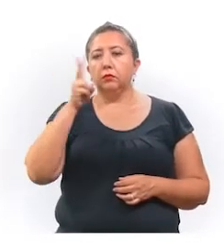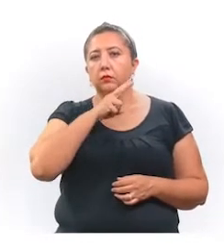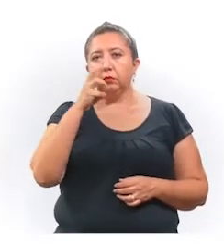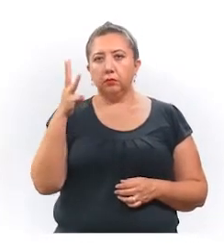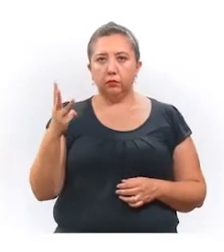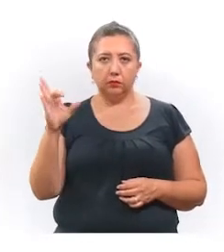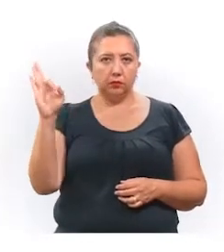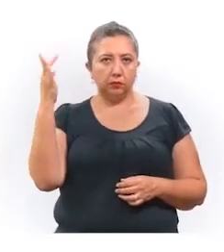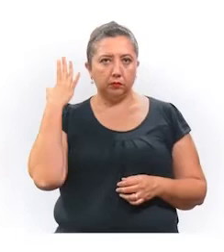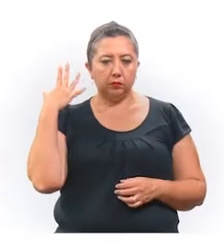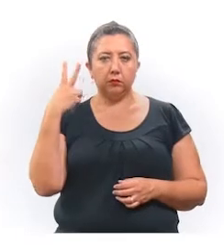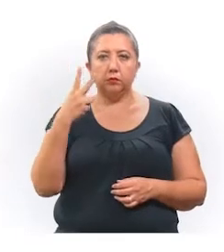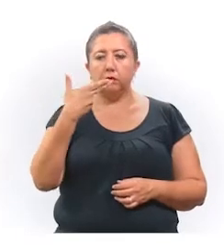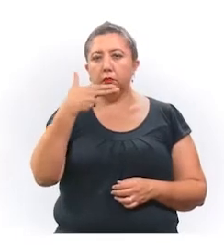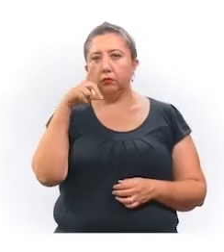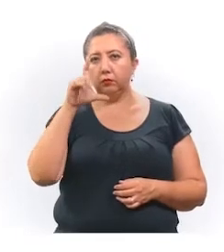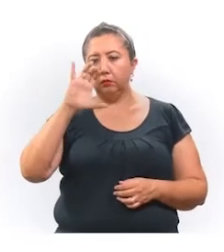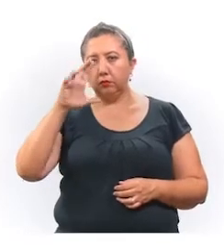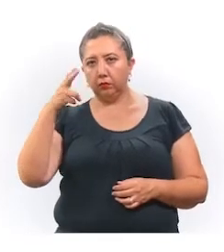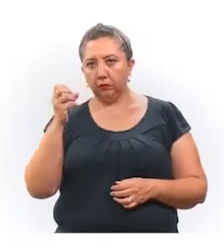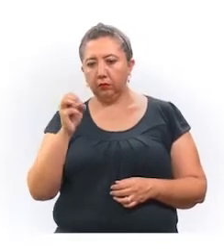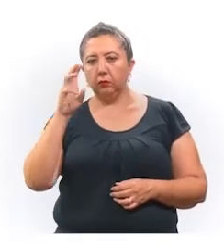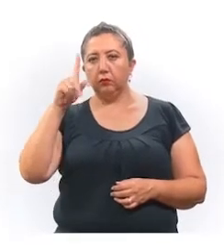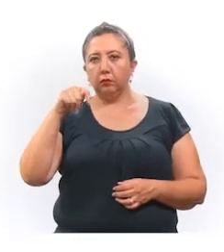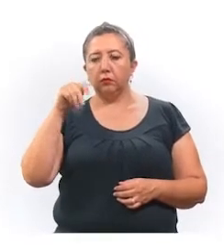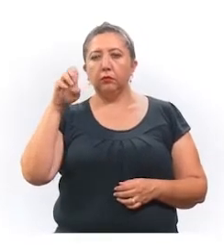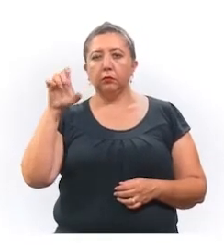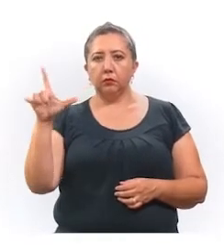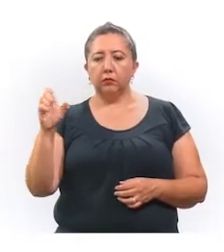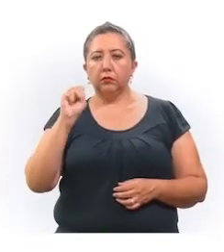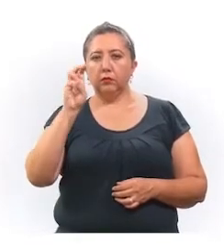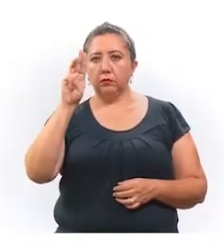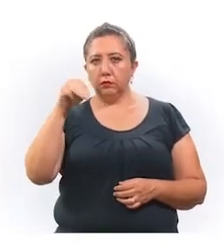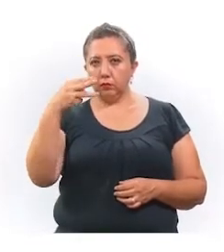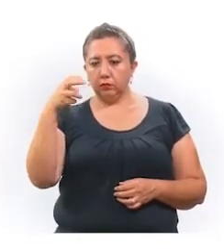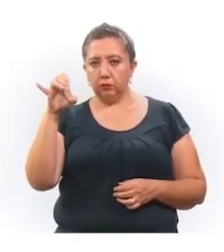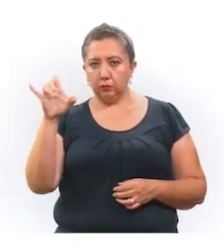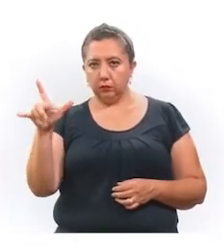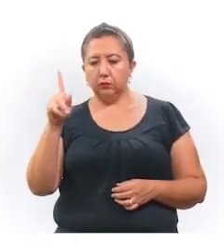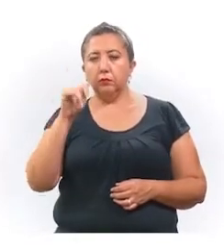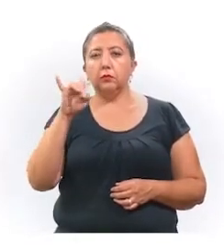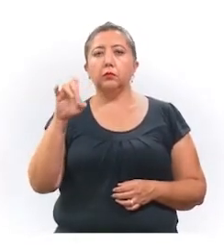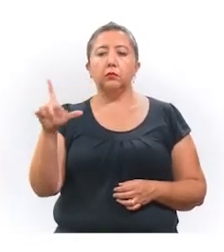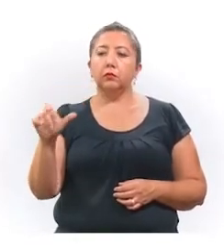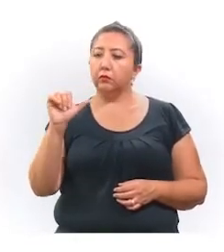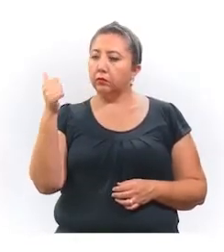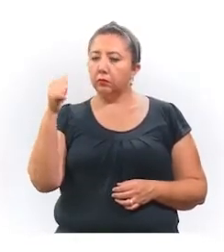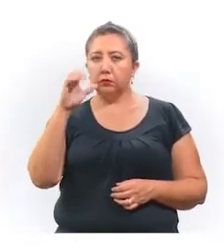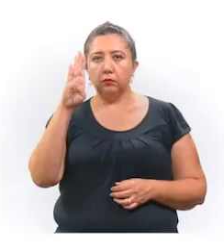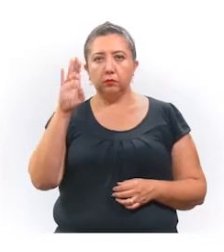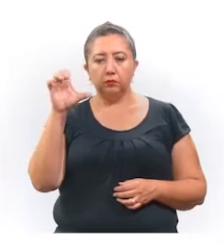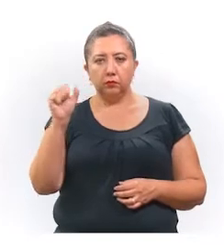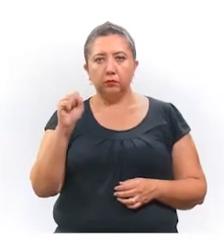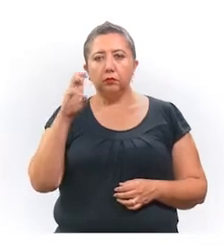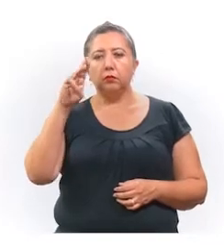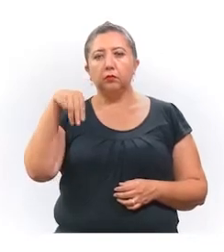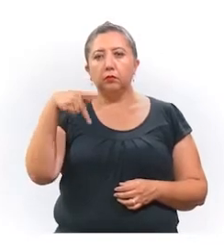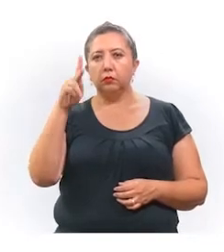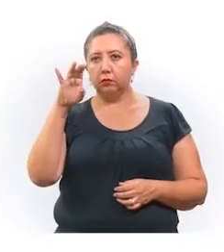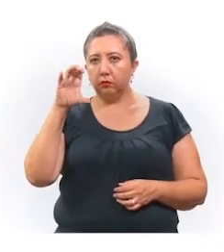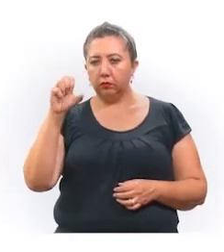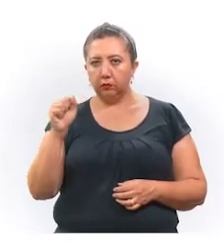3 foráneos, 2 en Jalachó, Maxcanú, Motul, Progreso, Samajil y Ticul, y 1 en Vaca, Celestún y